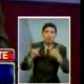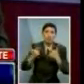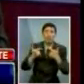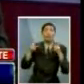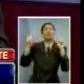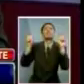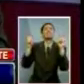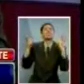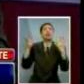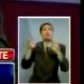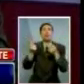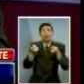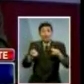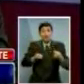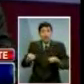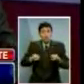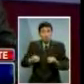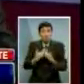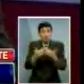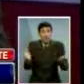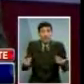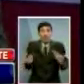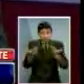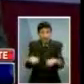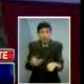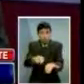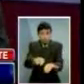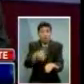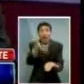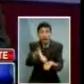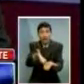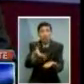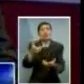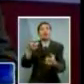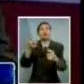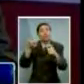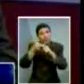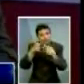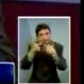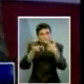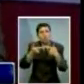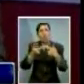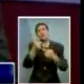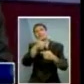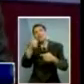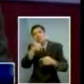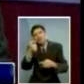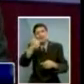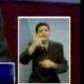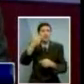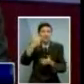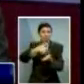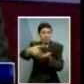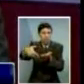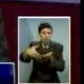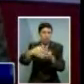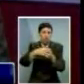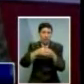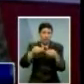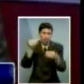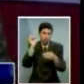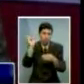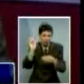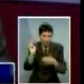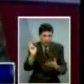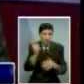llama recursos de libre disponibilidad, sí. Y terminamos discutiendo si van a ser 600 millones de dólares o 600 millones de dólares, y esta